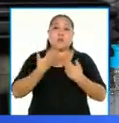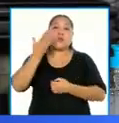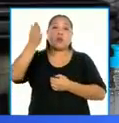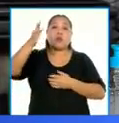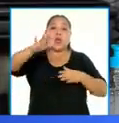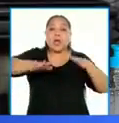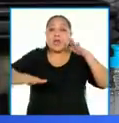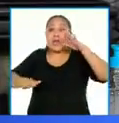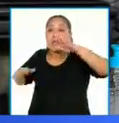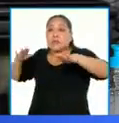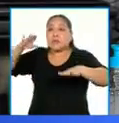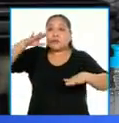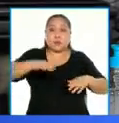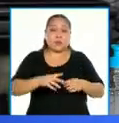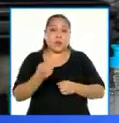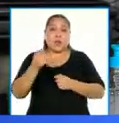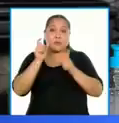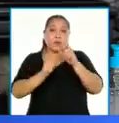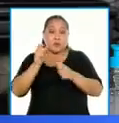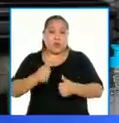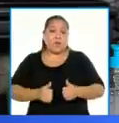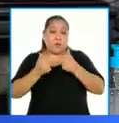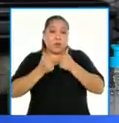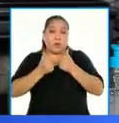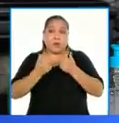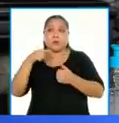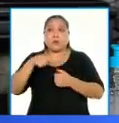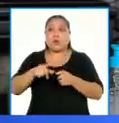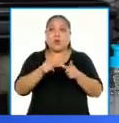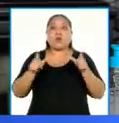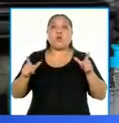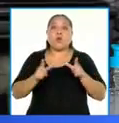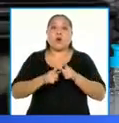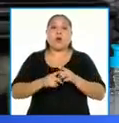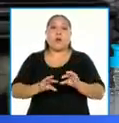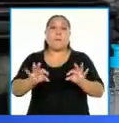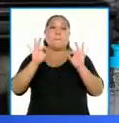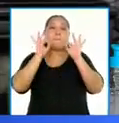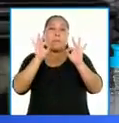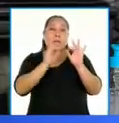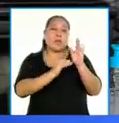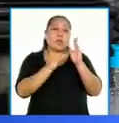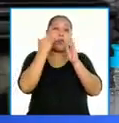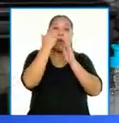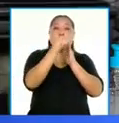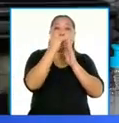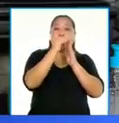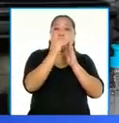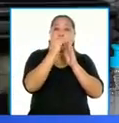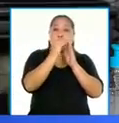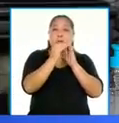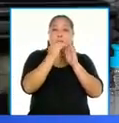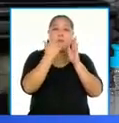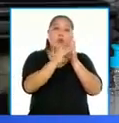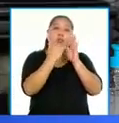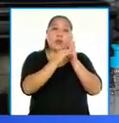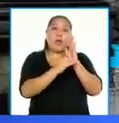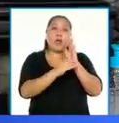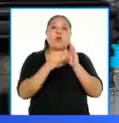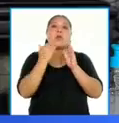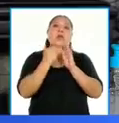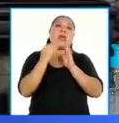playas. Quienes vivimos o viven en lugares de riesgo moderado y alto van a poder